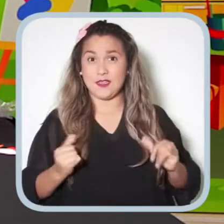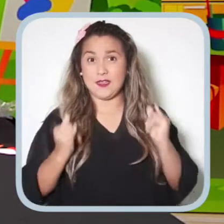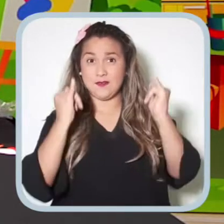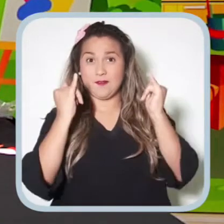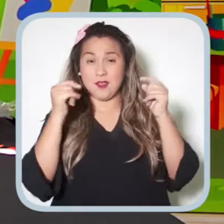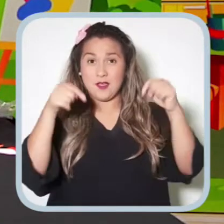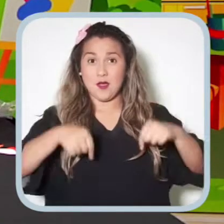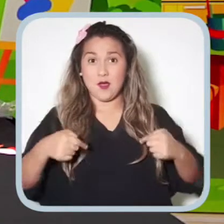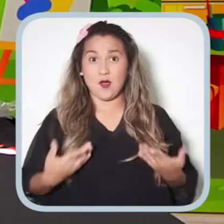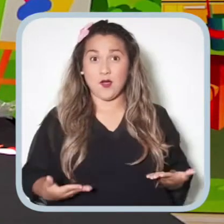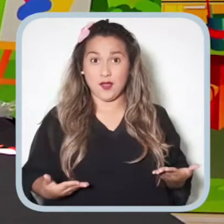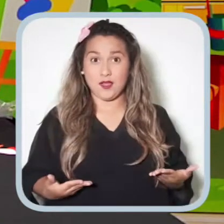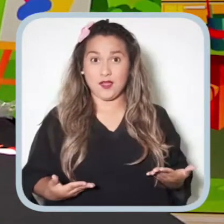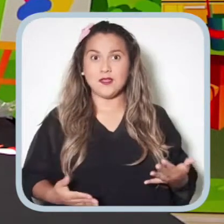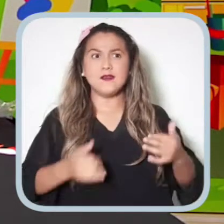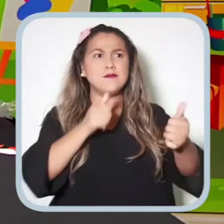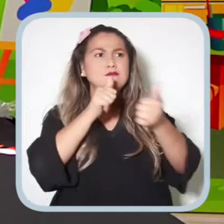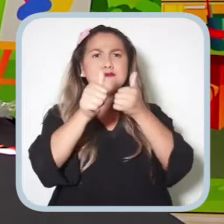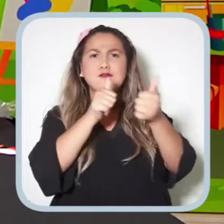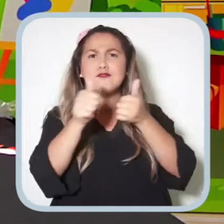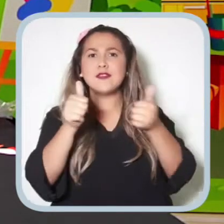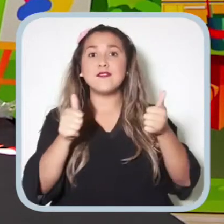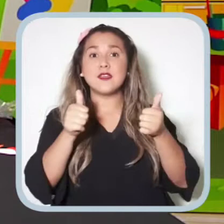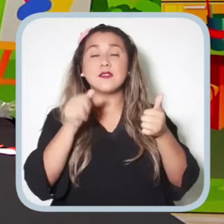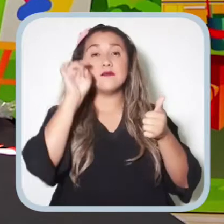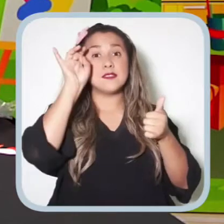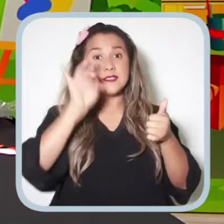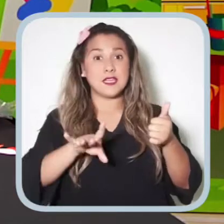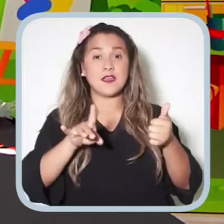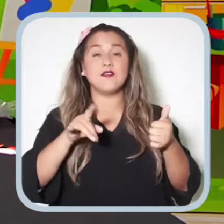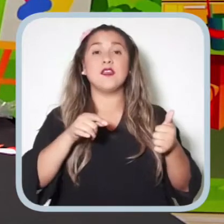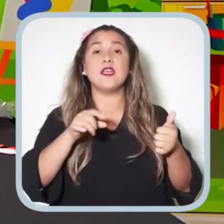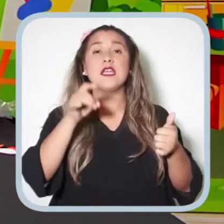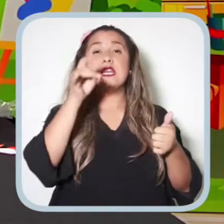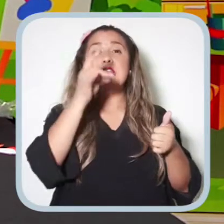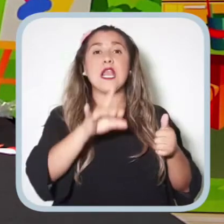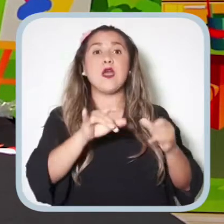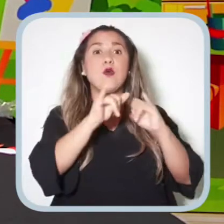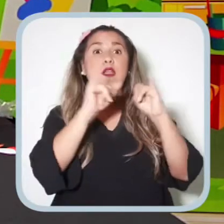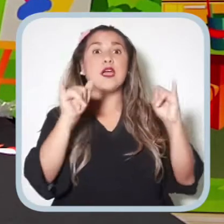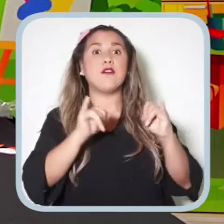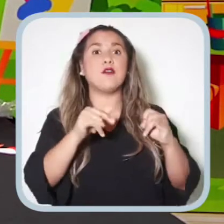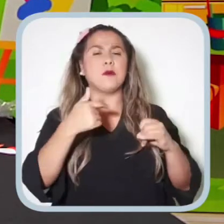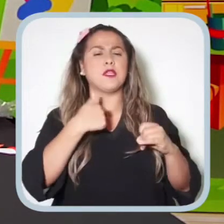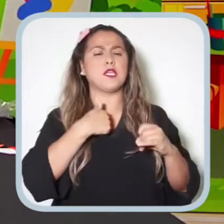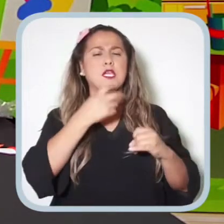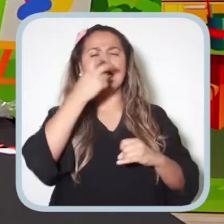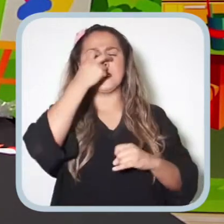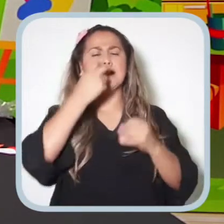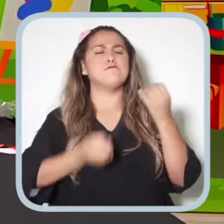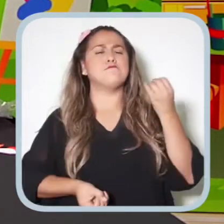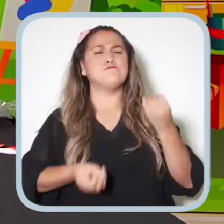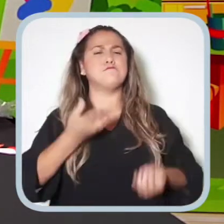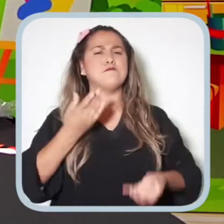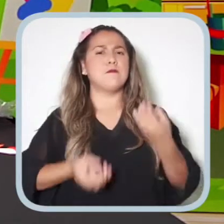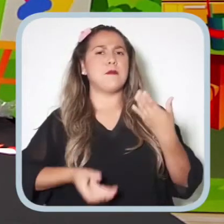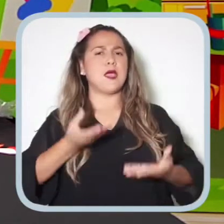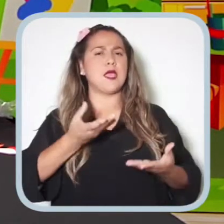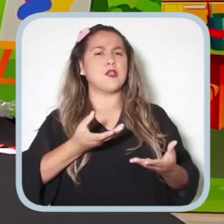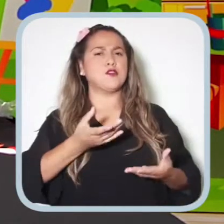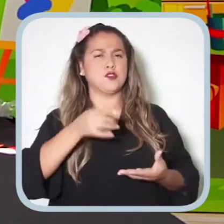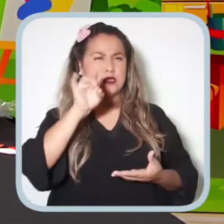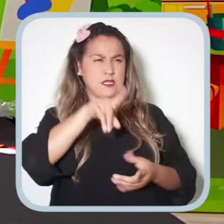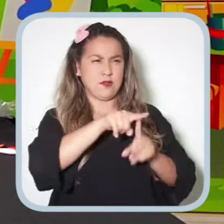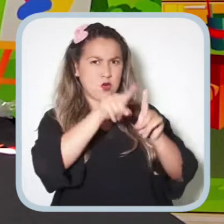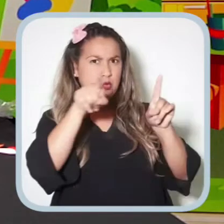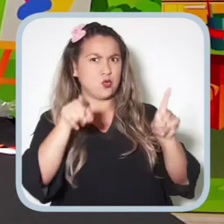hoy? ¡Muy bien! ¿Pero saben qué? La única manera que este payaso tallerista va a tener para